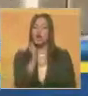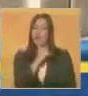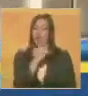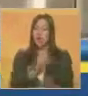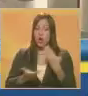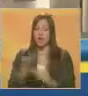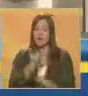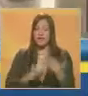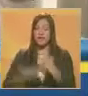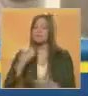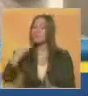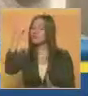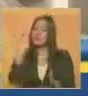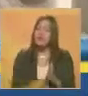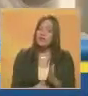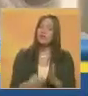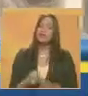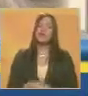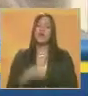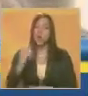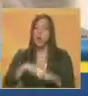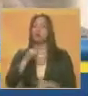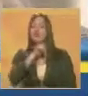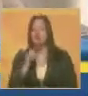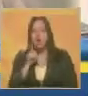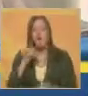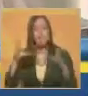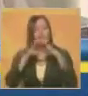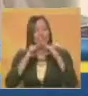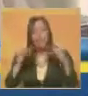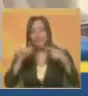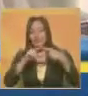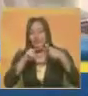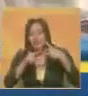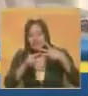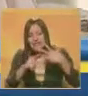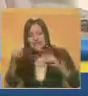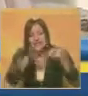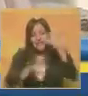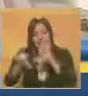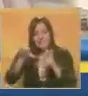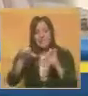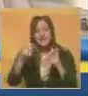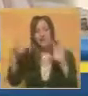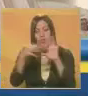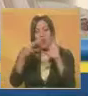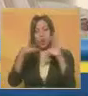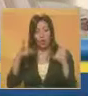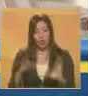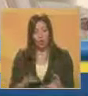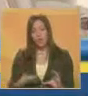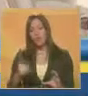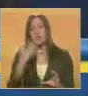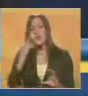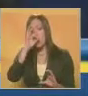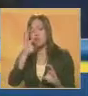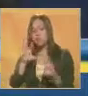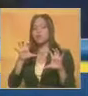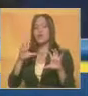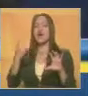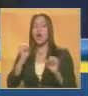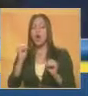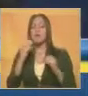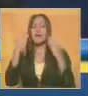comerciales biofil bioskin metacol pomet bioderm en diversas partes del cuerpo como glúteos tríceps